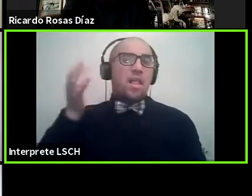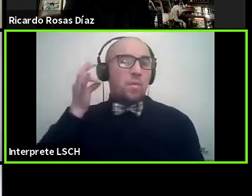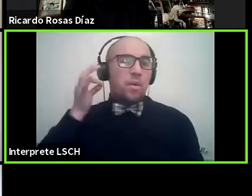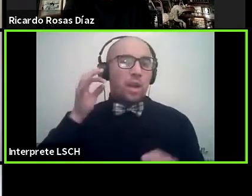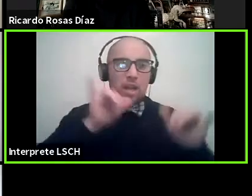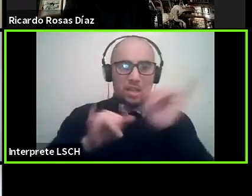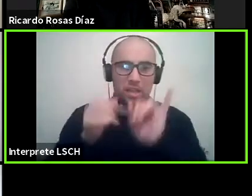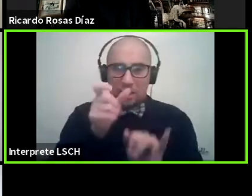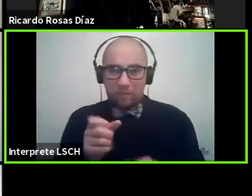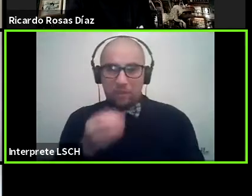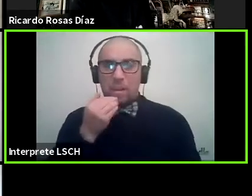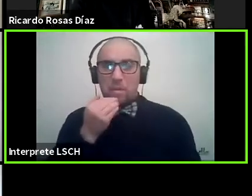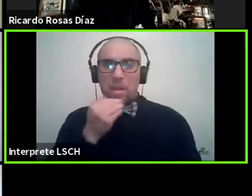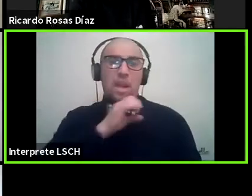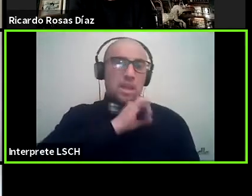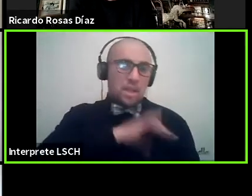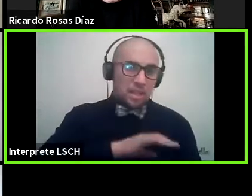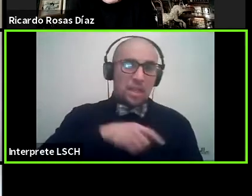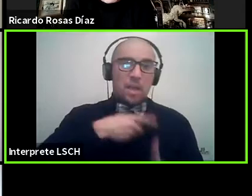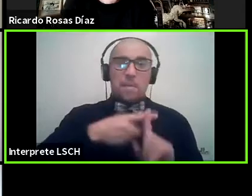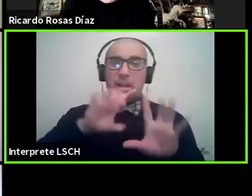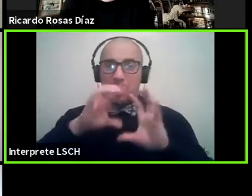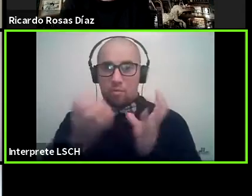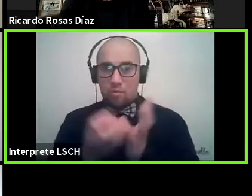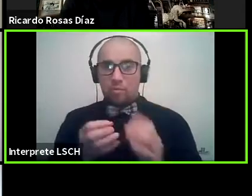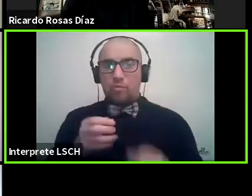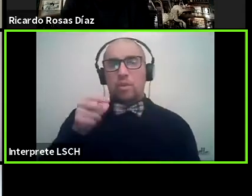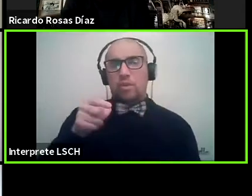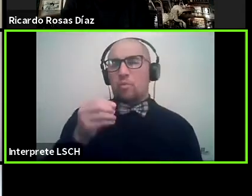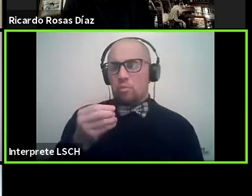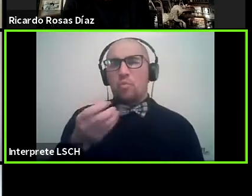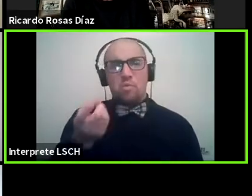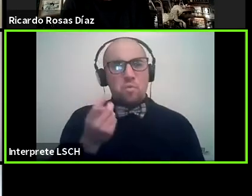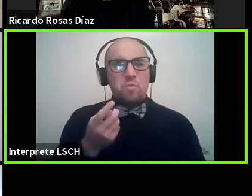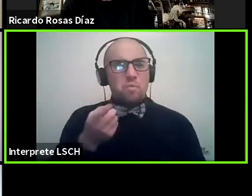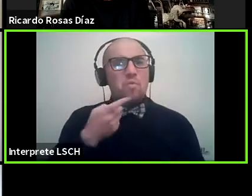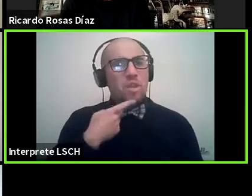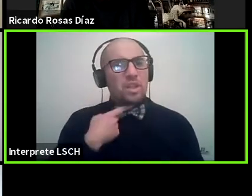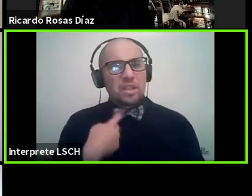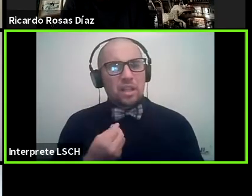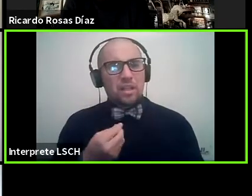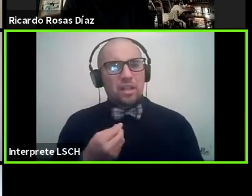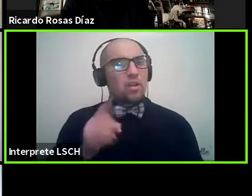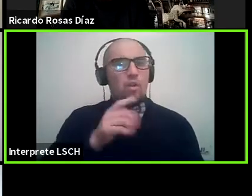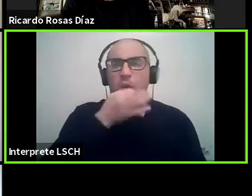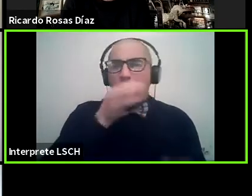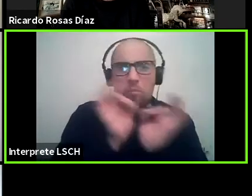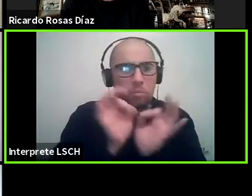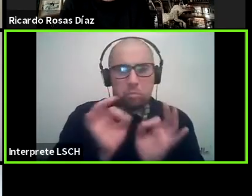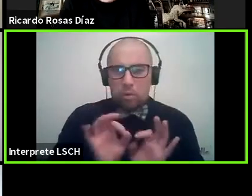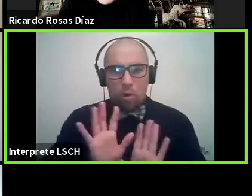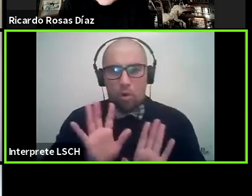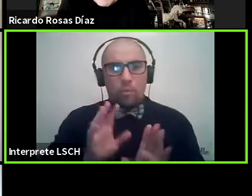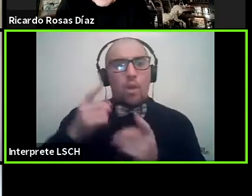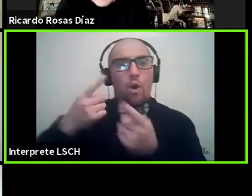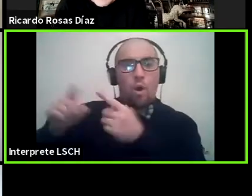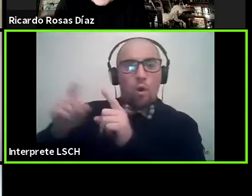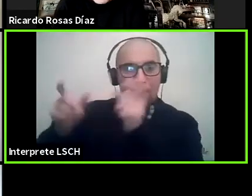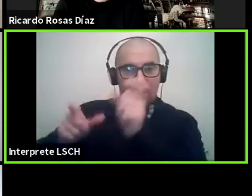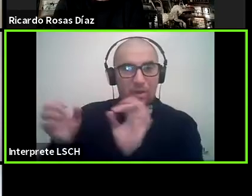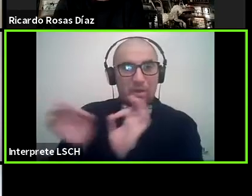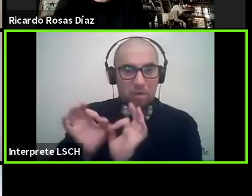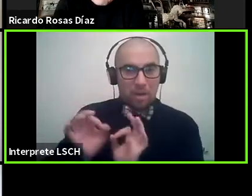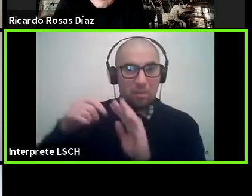que particularmente de Chile, lo cual es realmente súper atractivo. Así que bueno, yo no les voy a contar la aplicación, se las van a contar los autores.